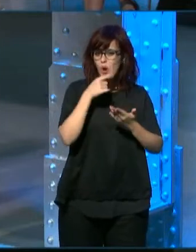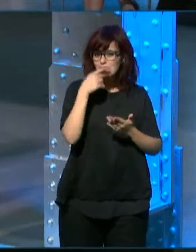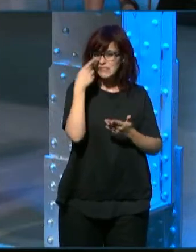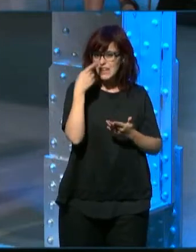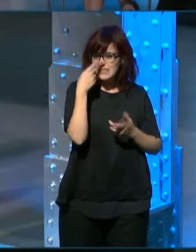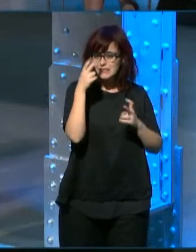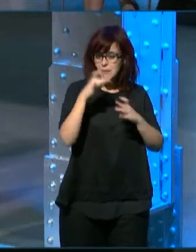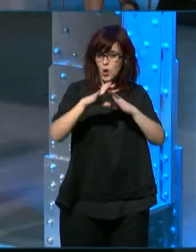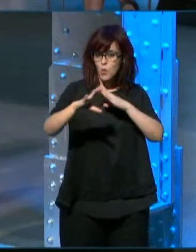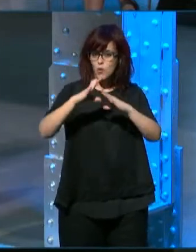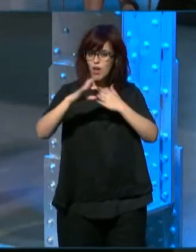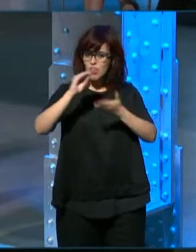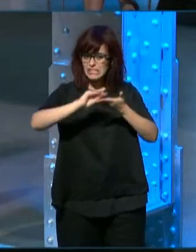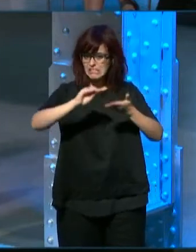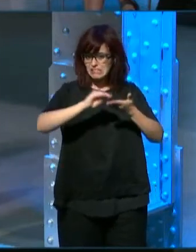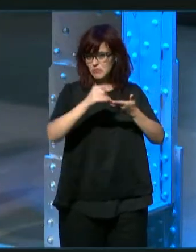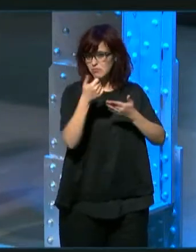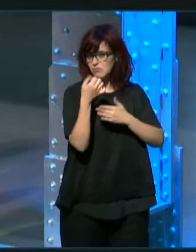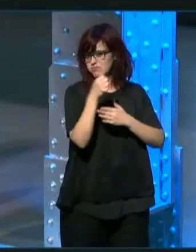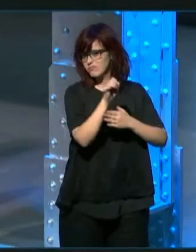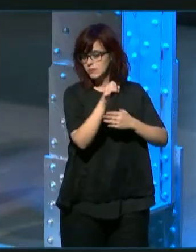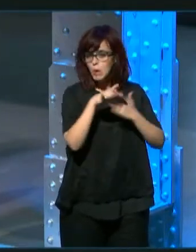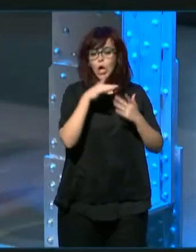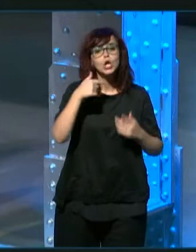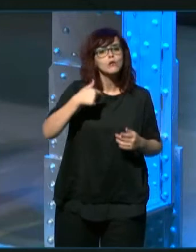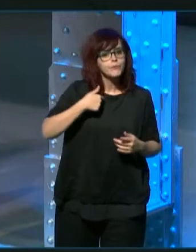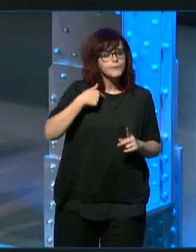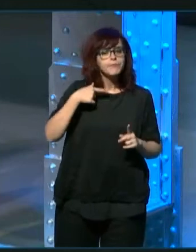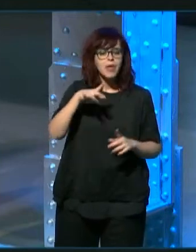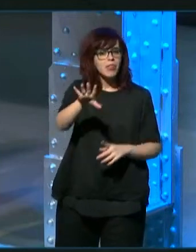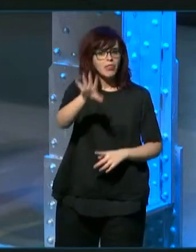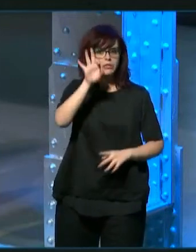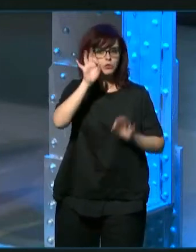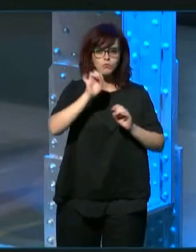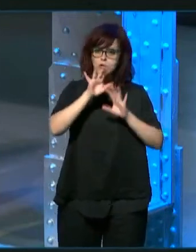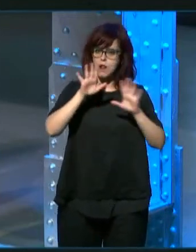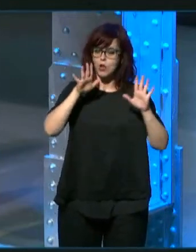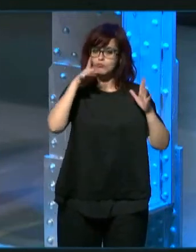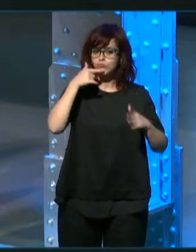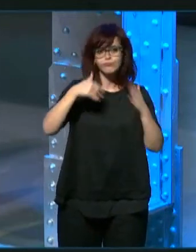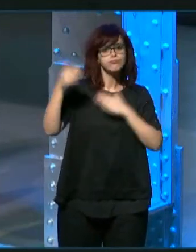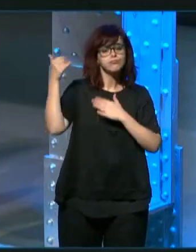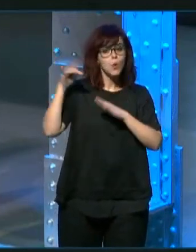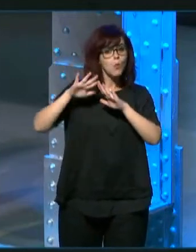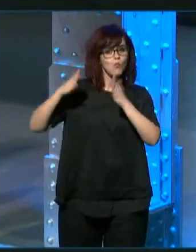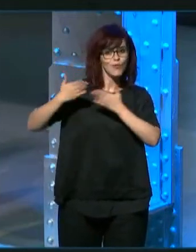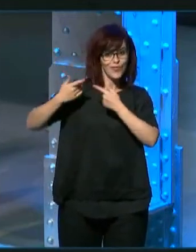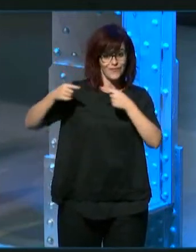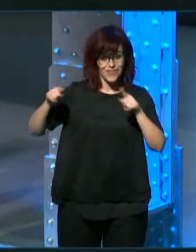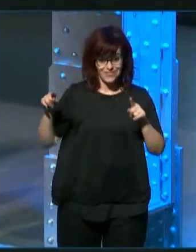desinteresado por la comunicación escrita? Bueno, pues porque yo tomé la decisión en un momento muy diferente y en un mundo muy